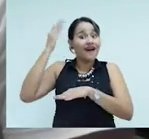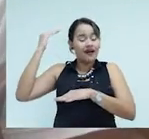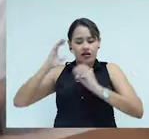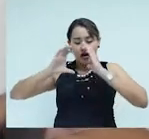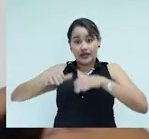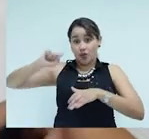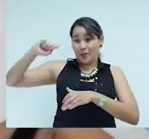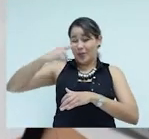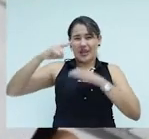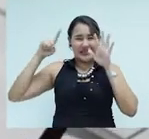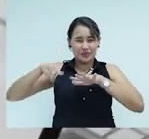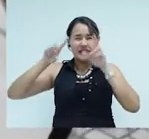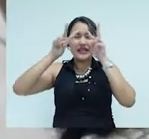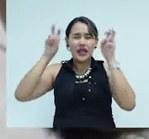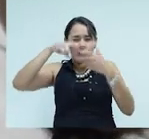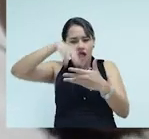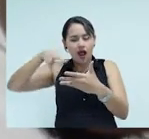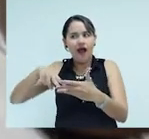me ayudaron.